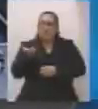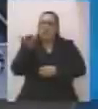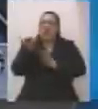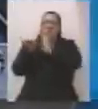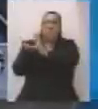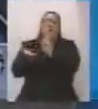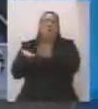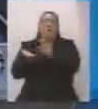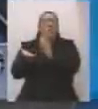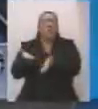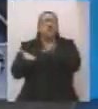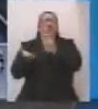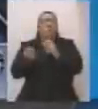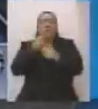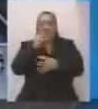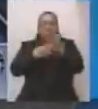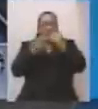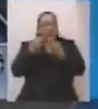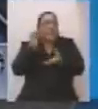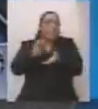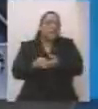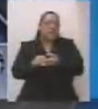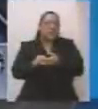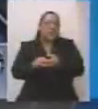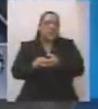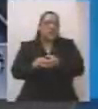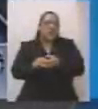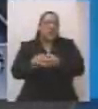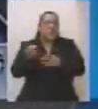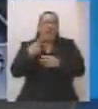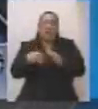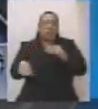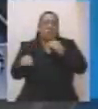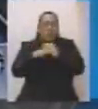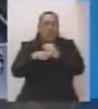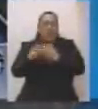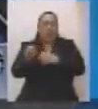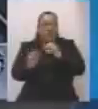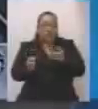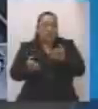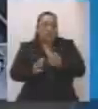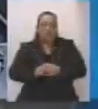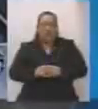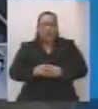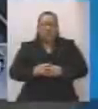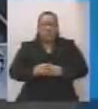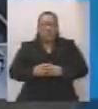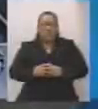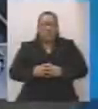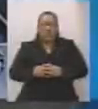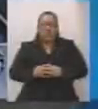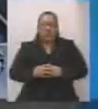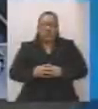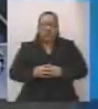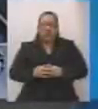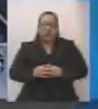estancados o que disminuyen, y eso hace que se incremente la desigualdad en las economías. economías emergentes. ¿Qué cosa se puede hacer al